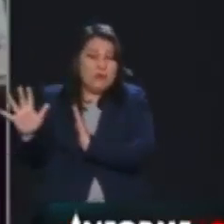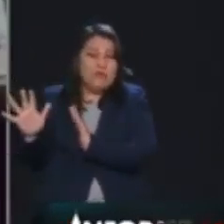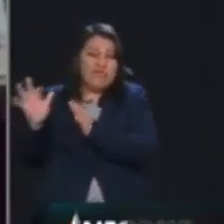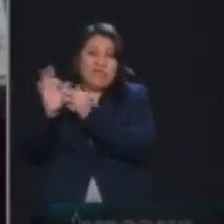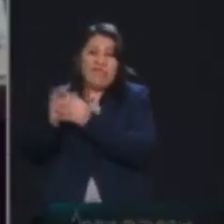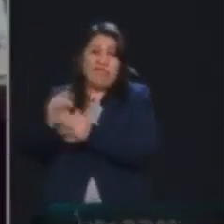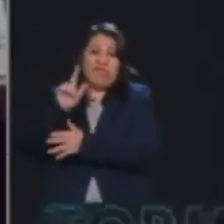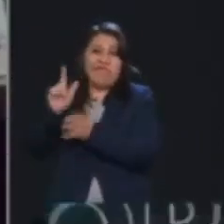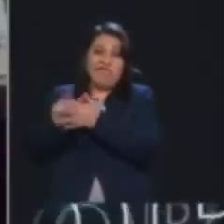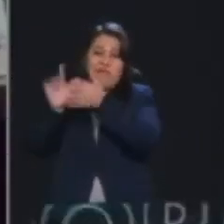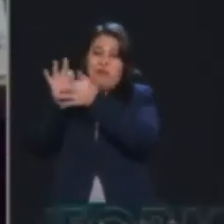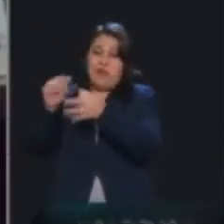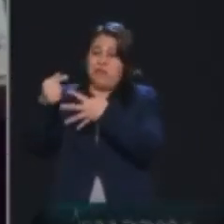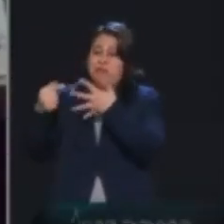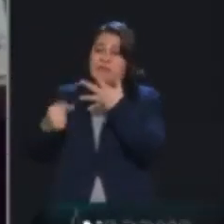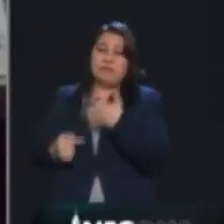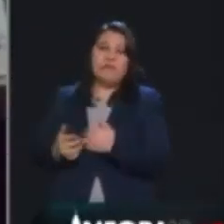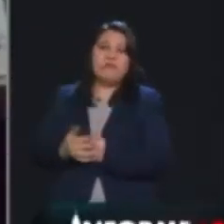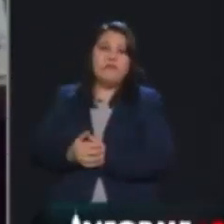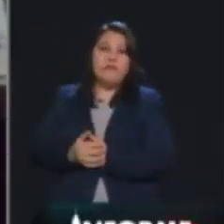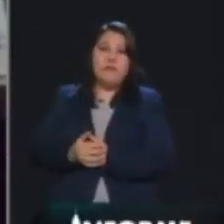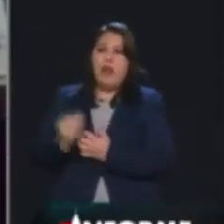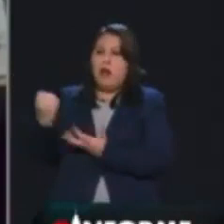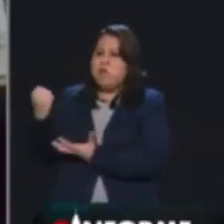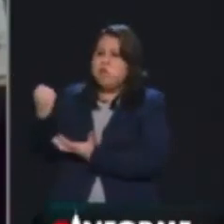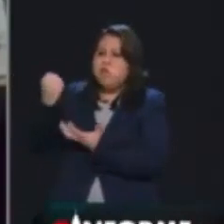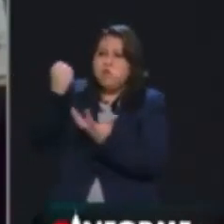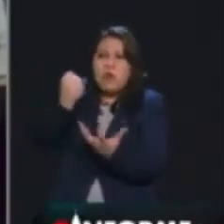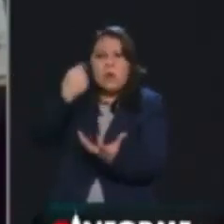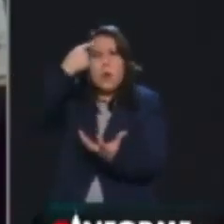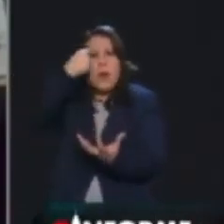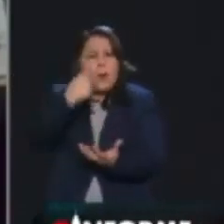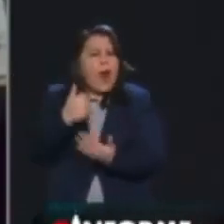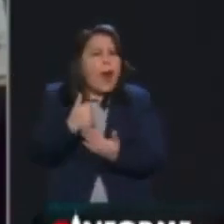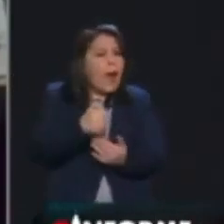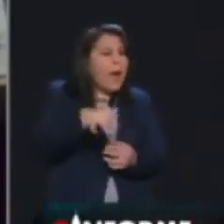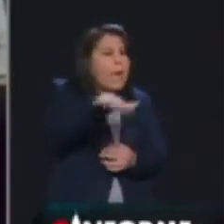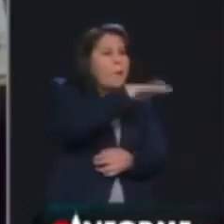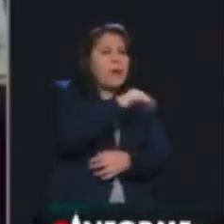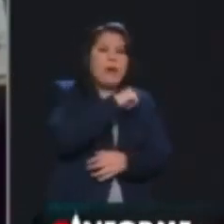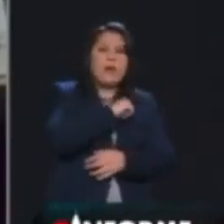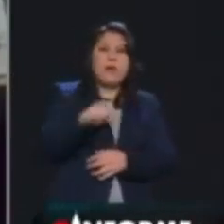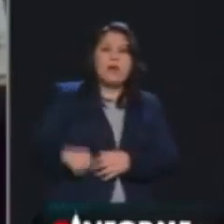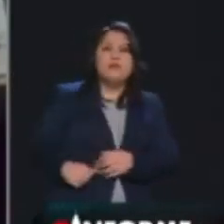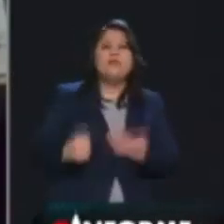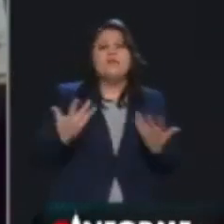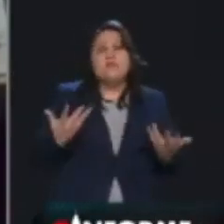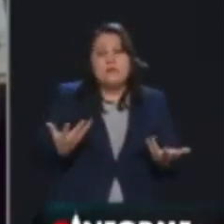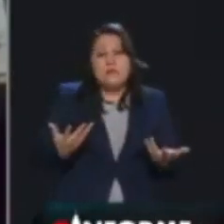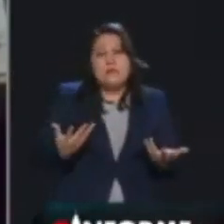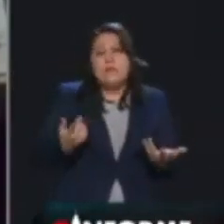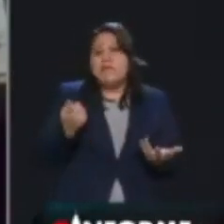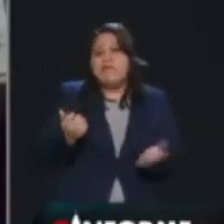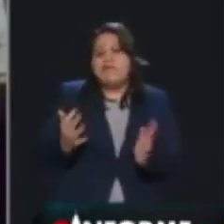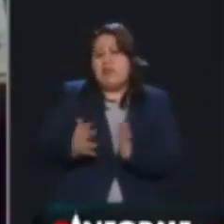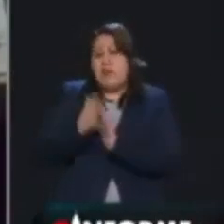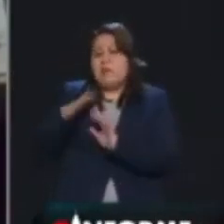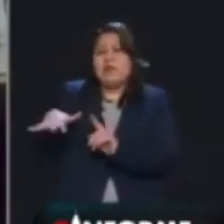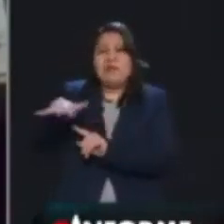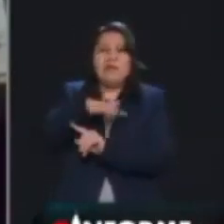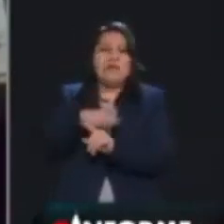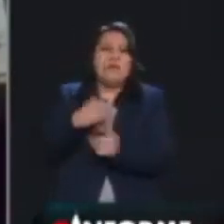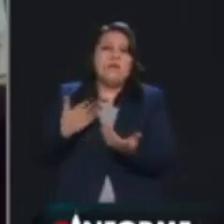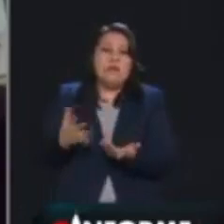clara. Viene ahí básicamente pues de dónde vienen las fuentes del presupuesto de las alcaldías, que son por las participaciones, que esas incluso tienen hasta